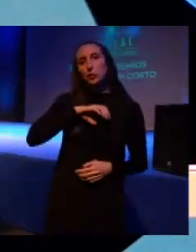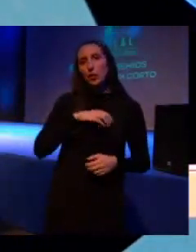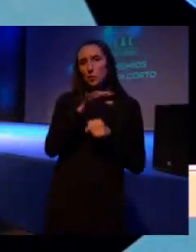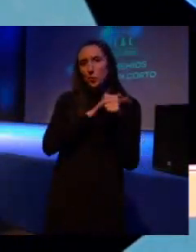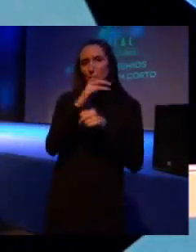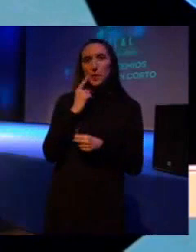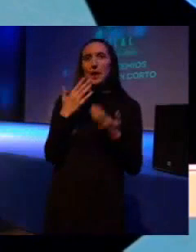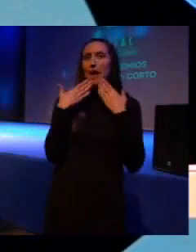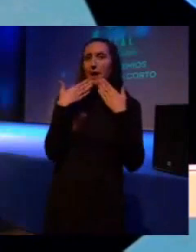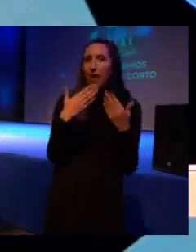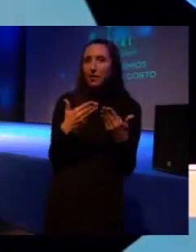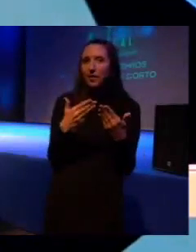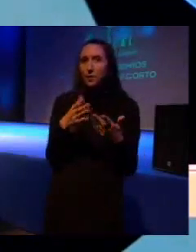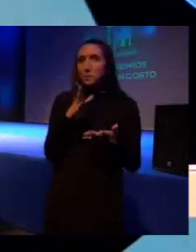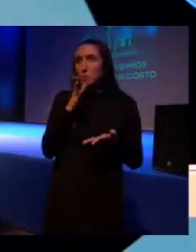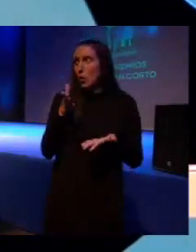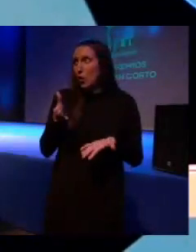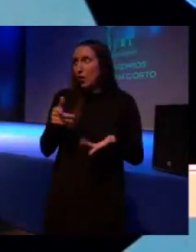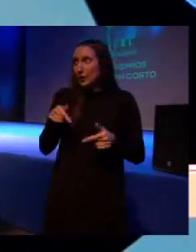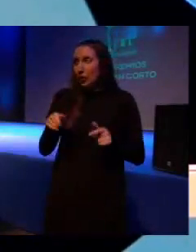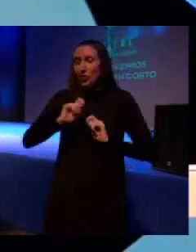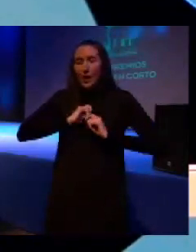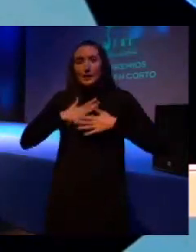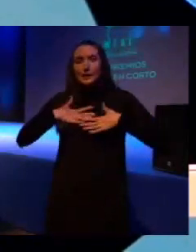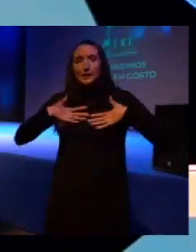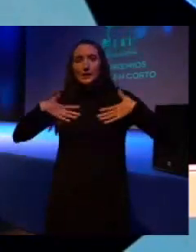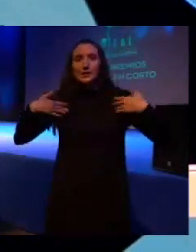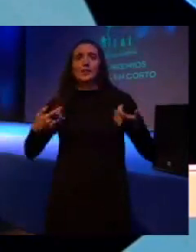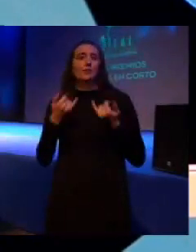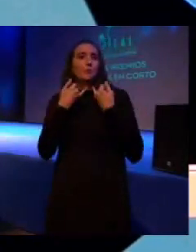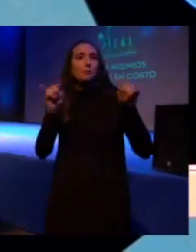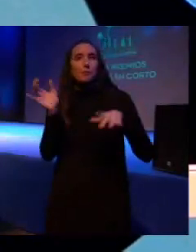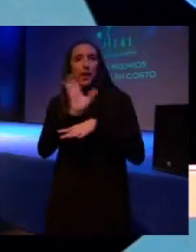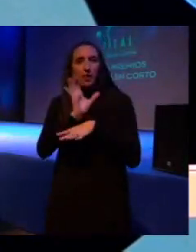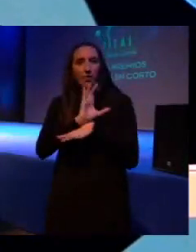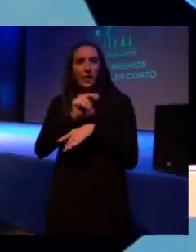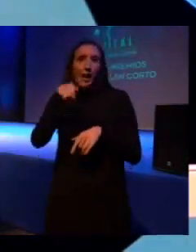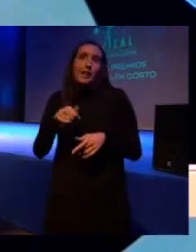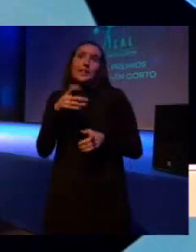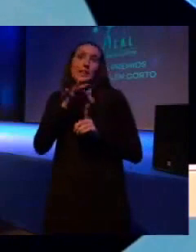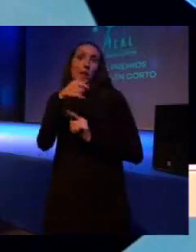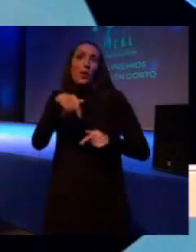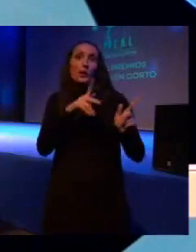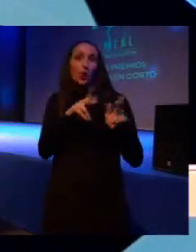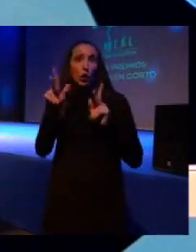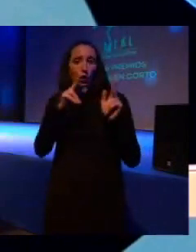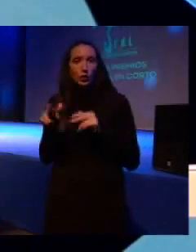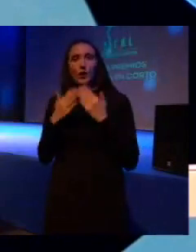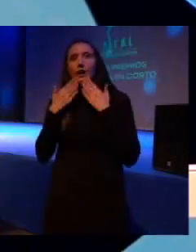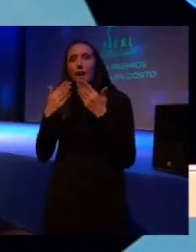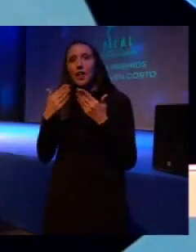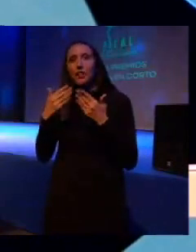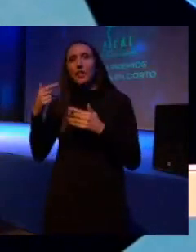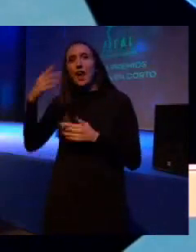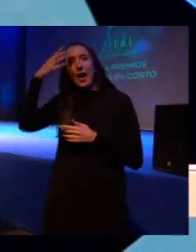Almería por esto que nos hace vibrar, que es celebrar el cine, en esta ocasión el cortometraje. Gracias, Javier, una vez más, de